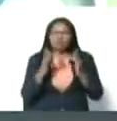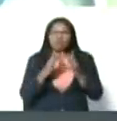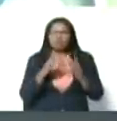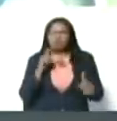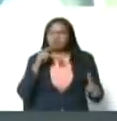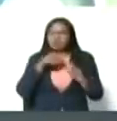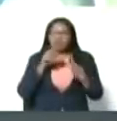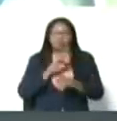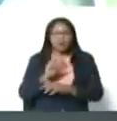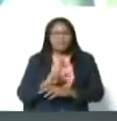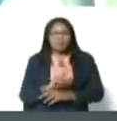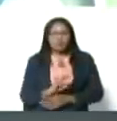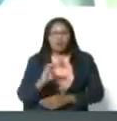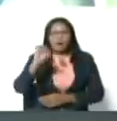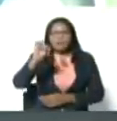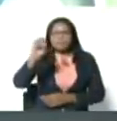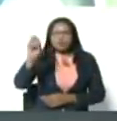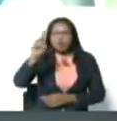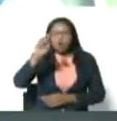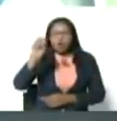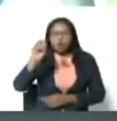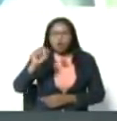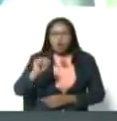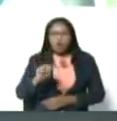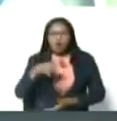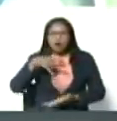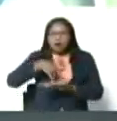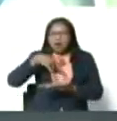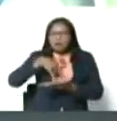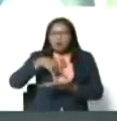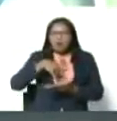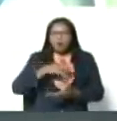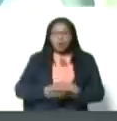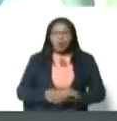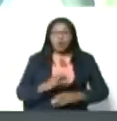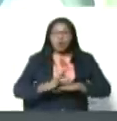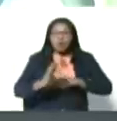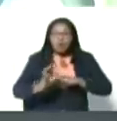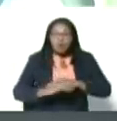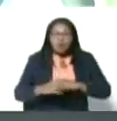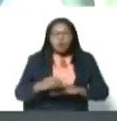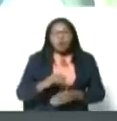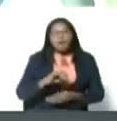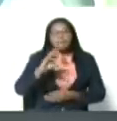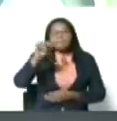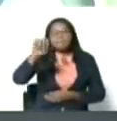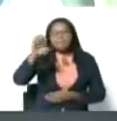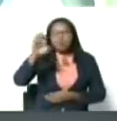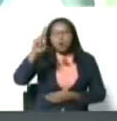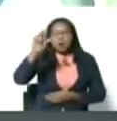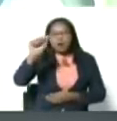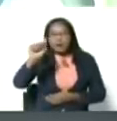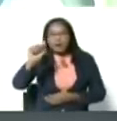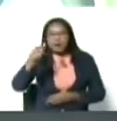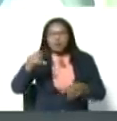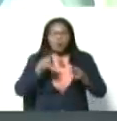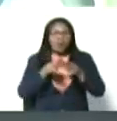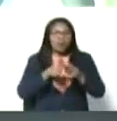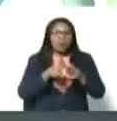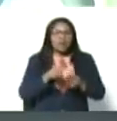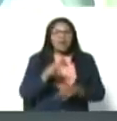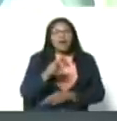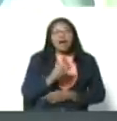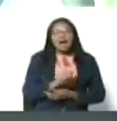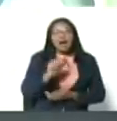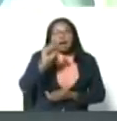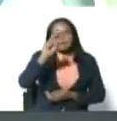manera directa a Morón, estado Carabobo, municipio Juan José Mora. Allá está la sucursal de Dianca, nuestra empresa